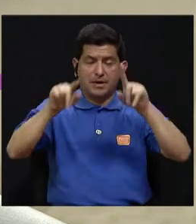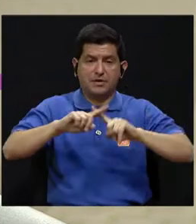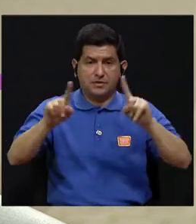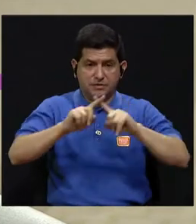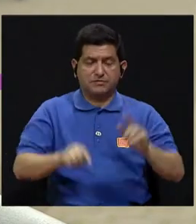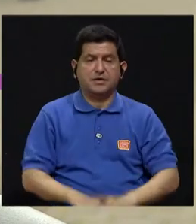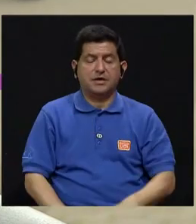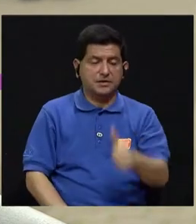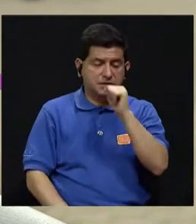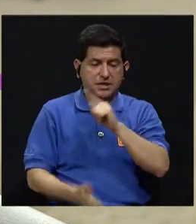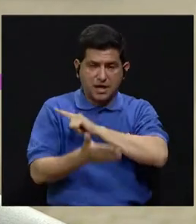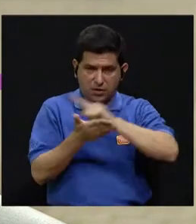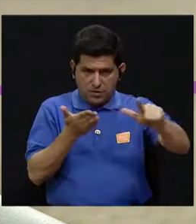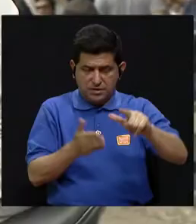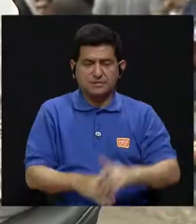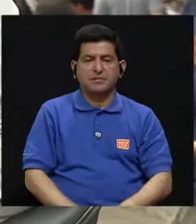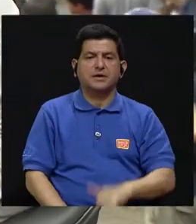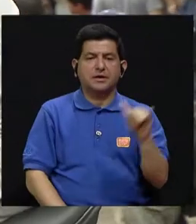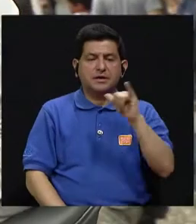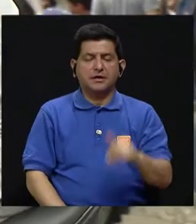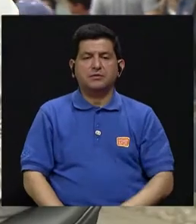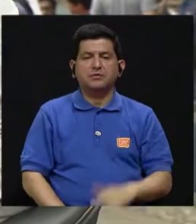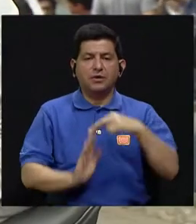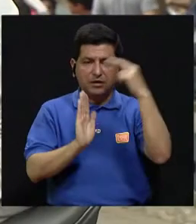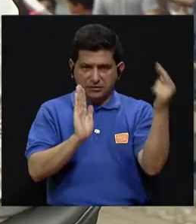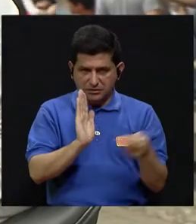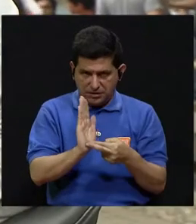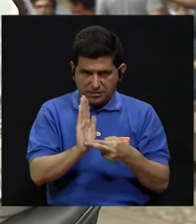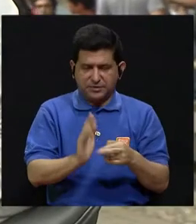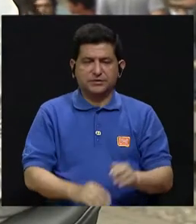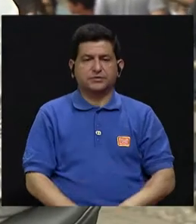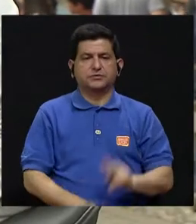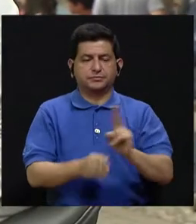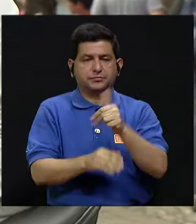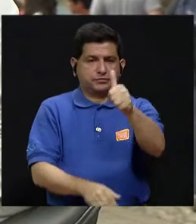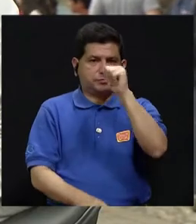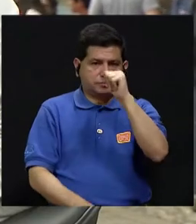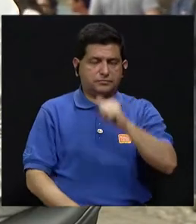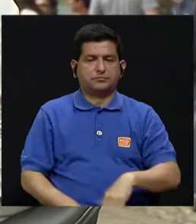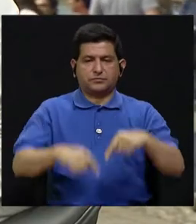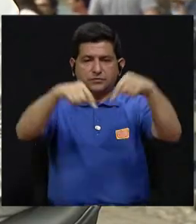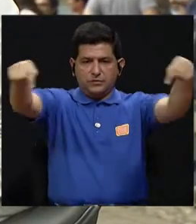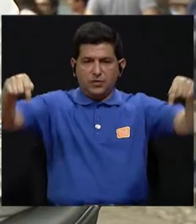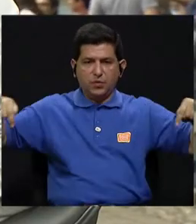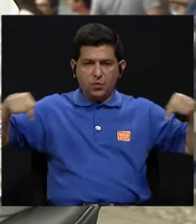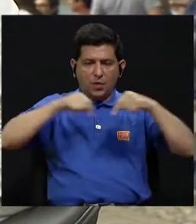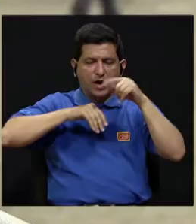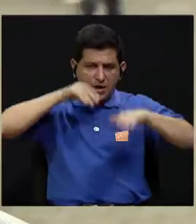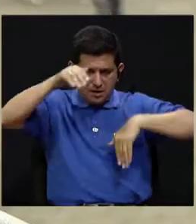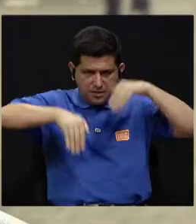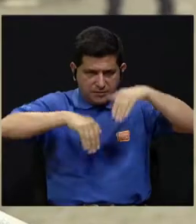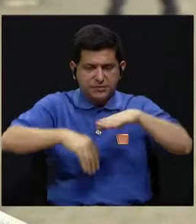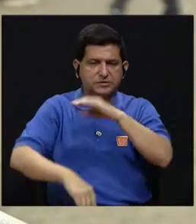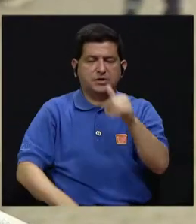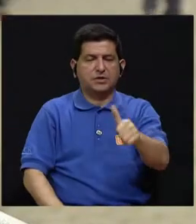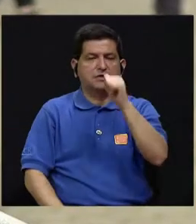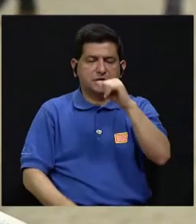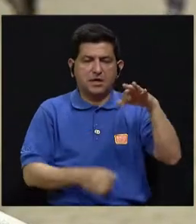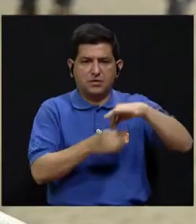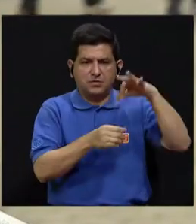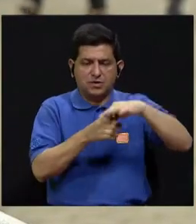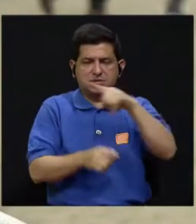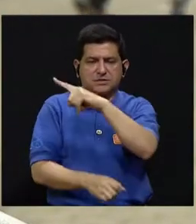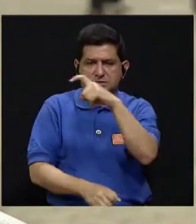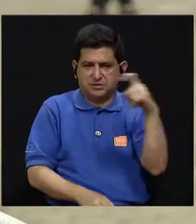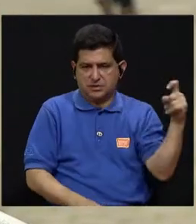se pueda considerar un agua potable. Igual tenemos reglamentos para uso de aguas en piscinas, por ejemplo, el uso de agua para